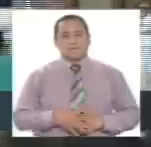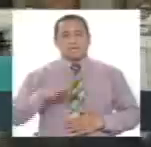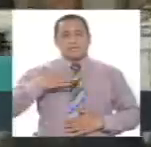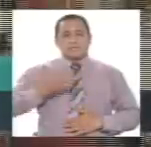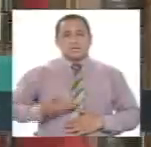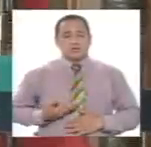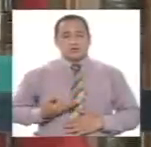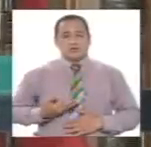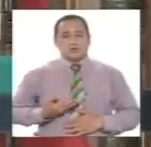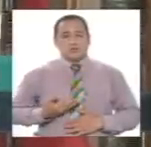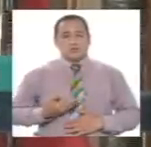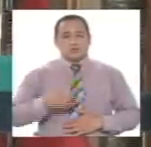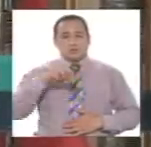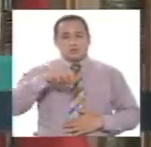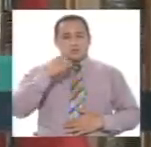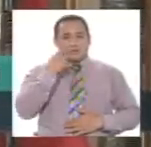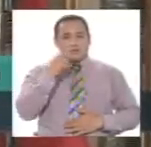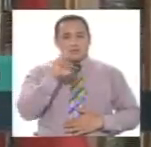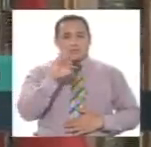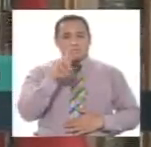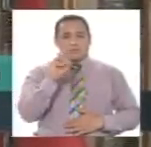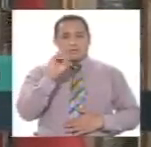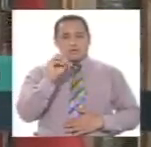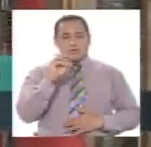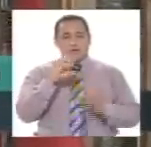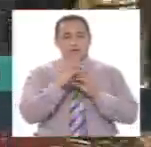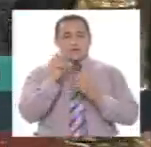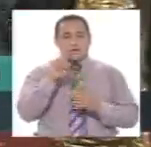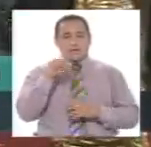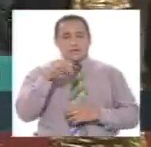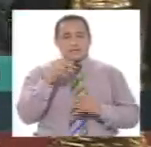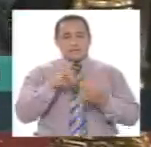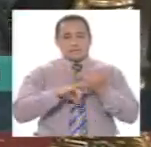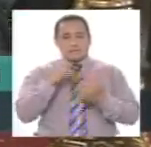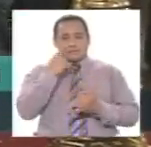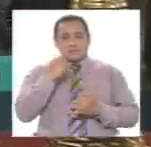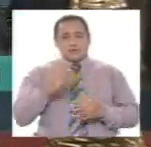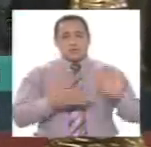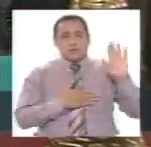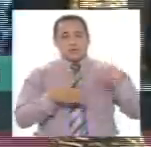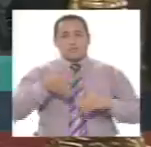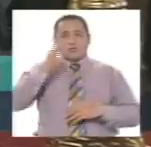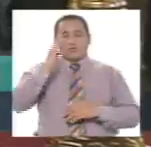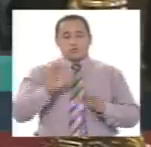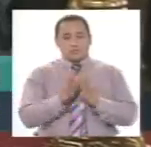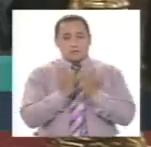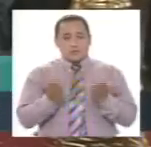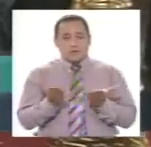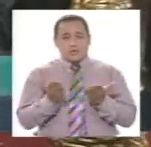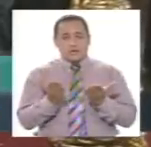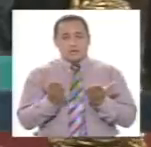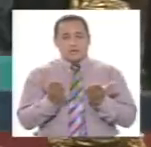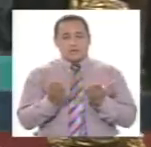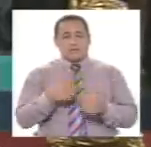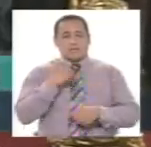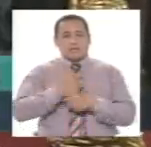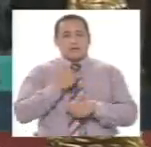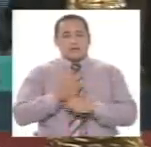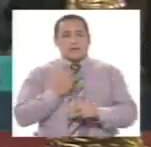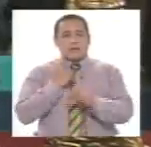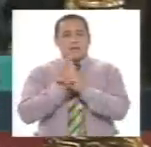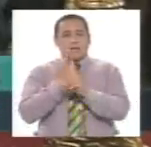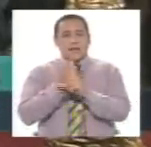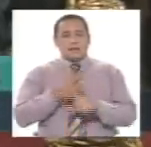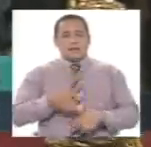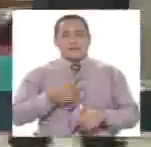Señor Piero Ghezzi Solís, juráis por Dios y estos santos evangelios desempeñar leal